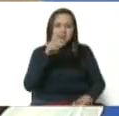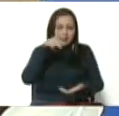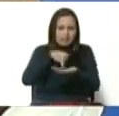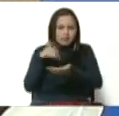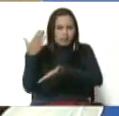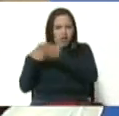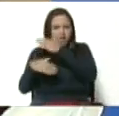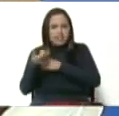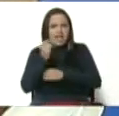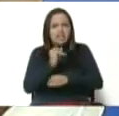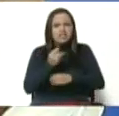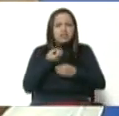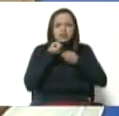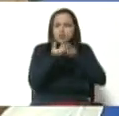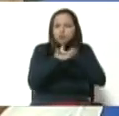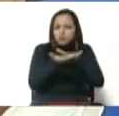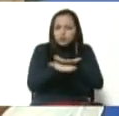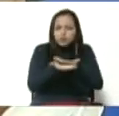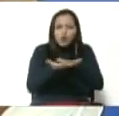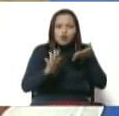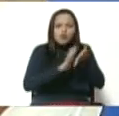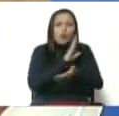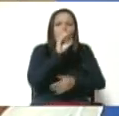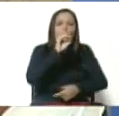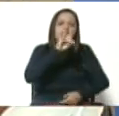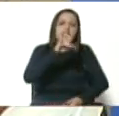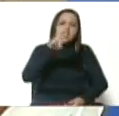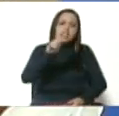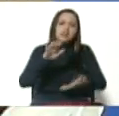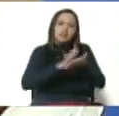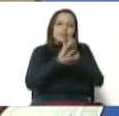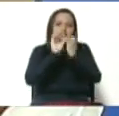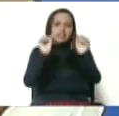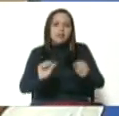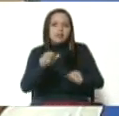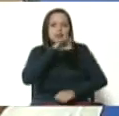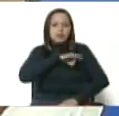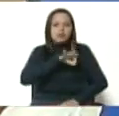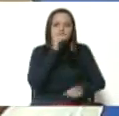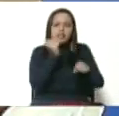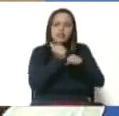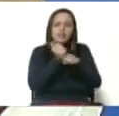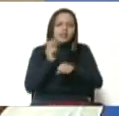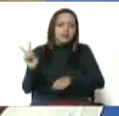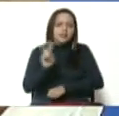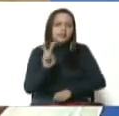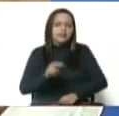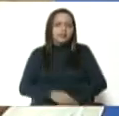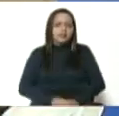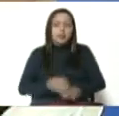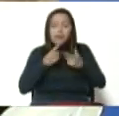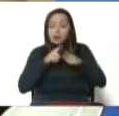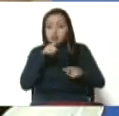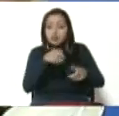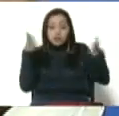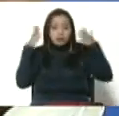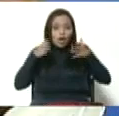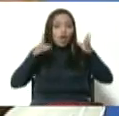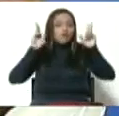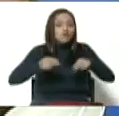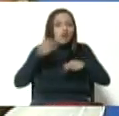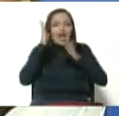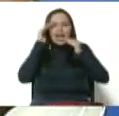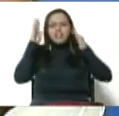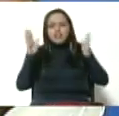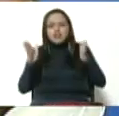recomendaciones de la OIT para el sistema social del trabajo en Venezuela. Resulta que esas recomendaciones jamás fueron atendidas